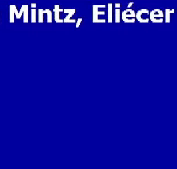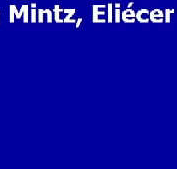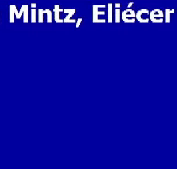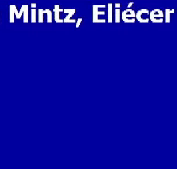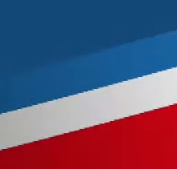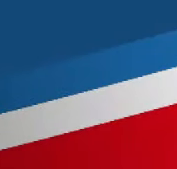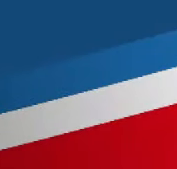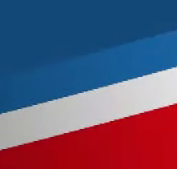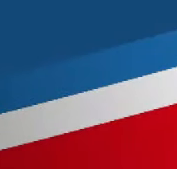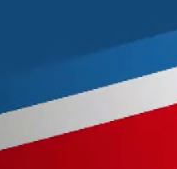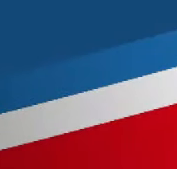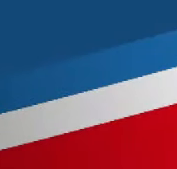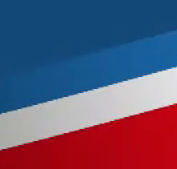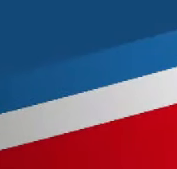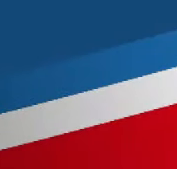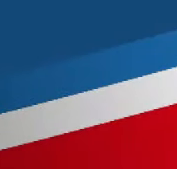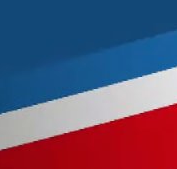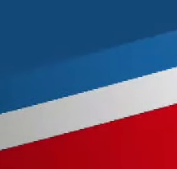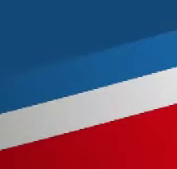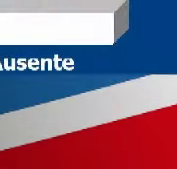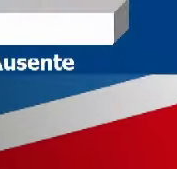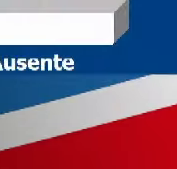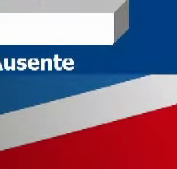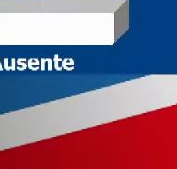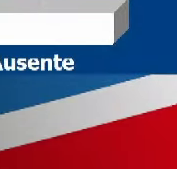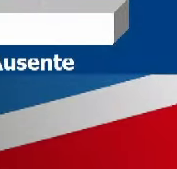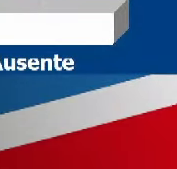Finalizar votación.